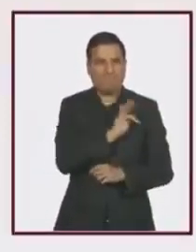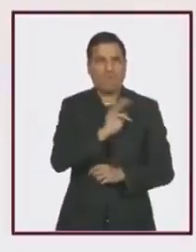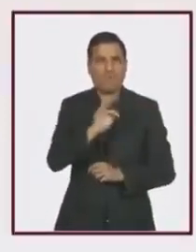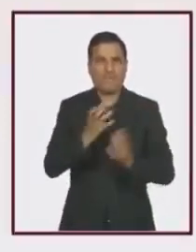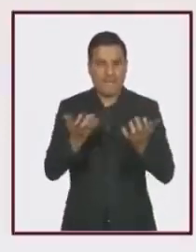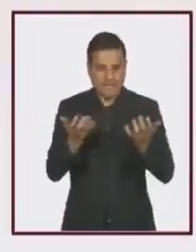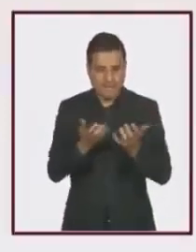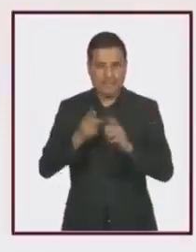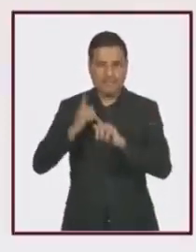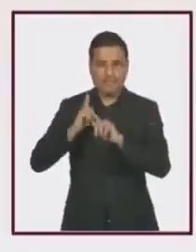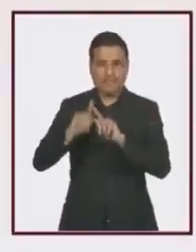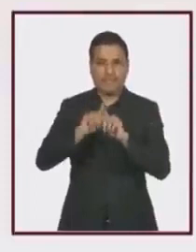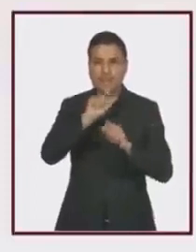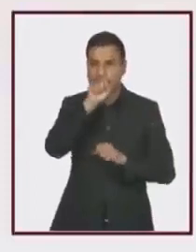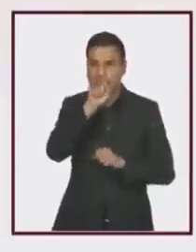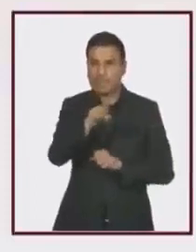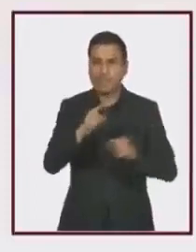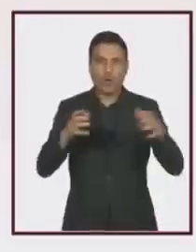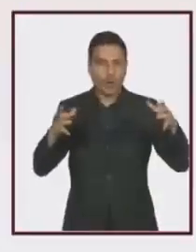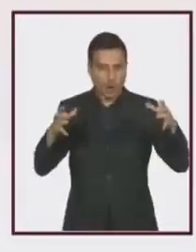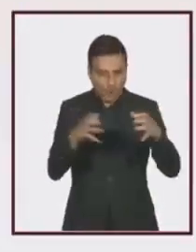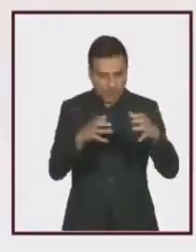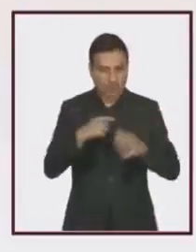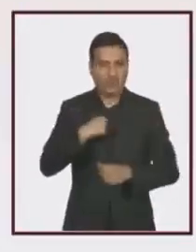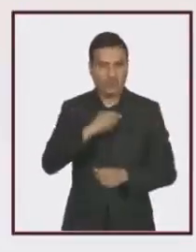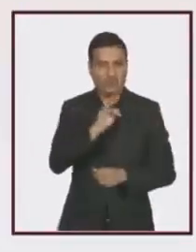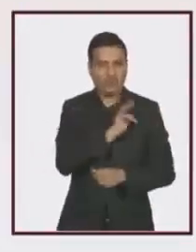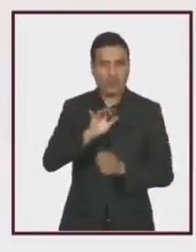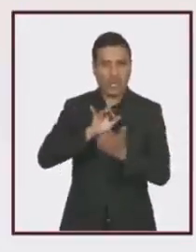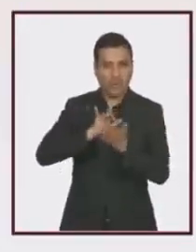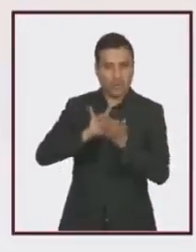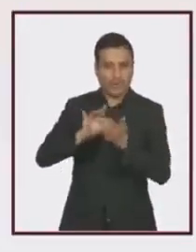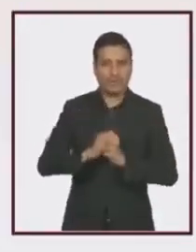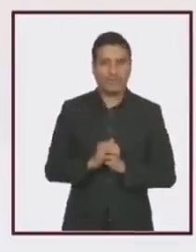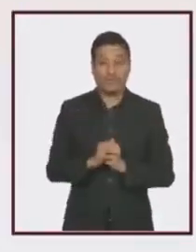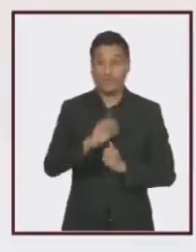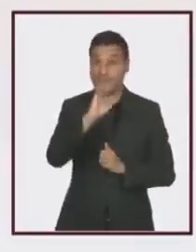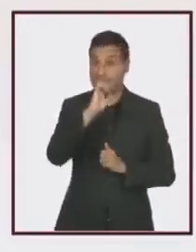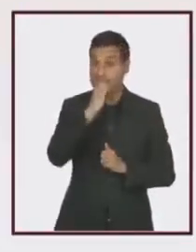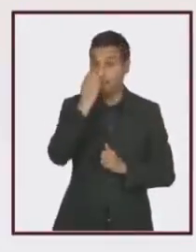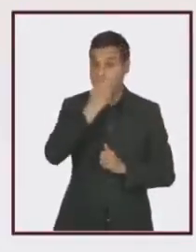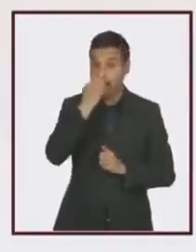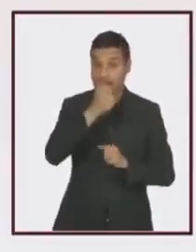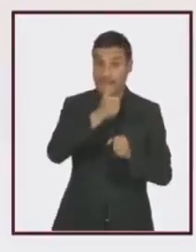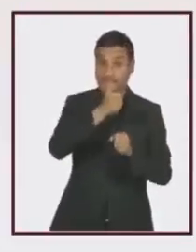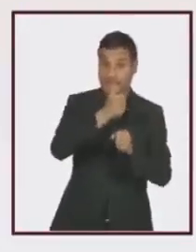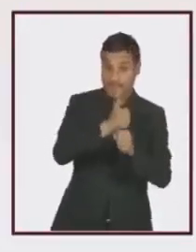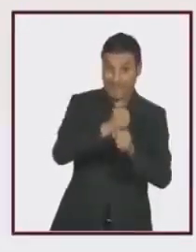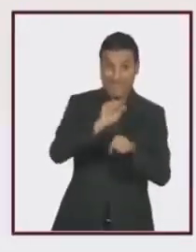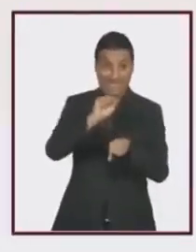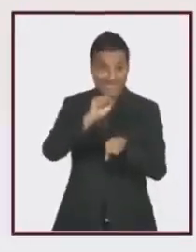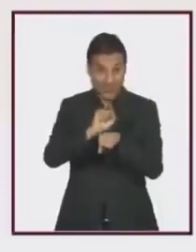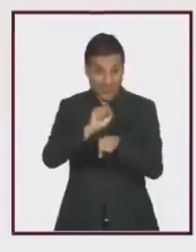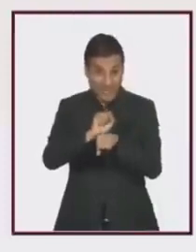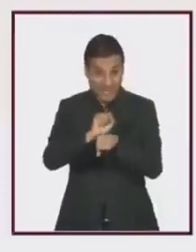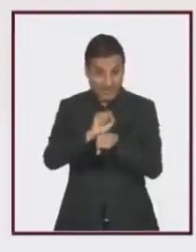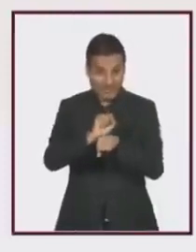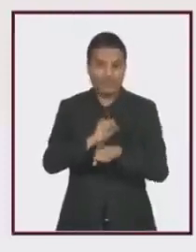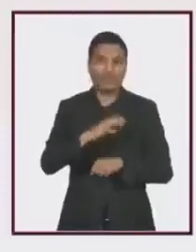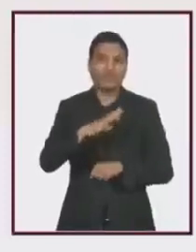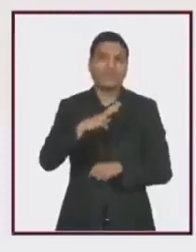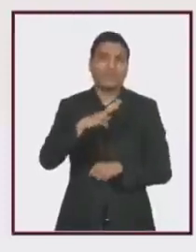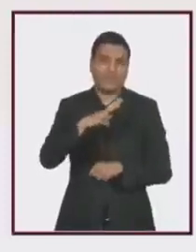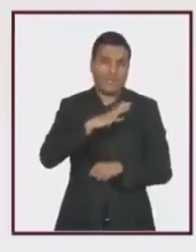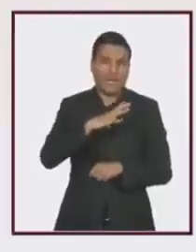comunidad en las distintas etapas de su vida. En la educación básica nosotros recibimos a los niños desde los